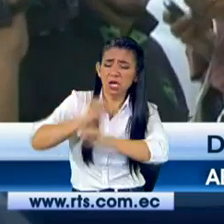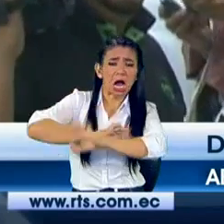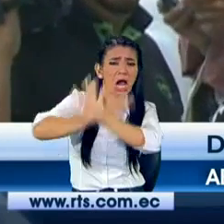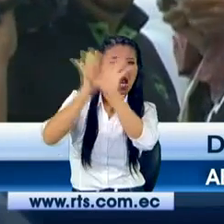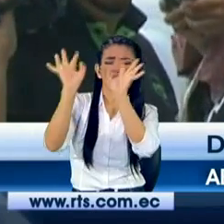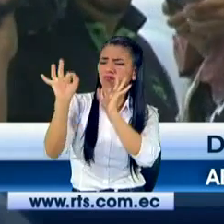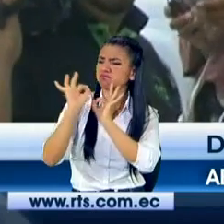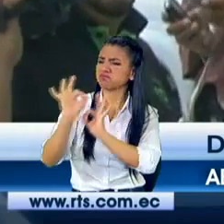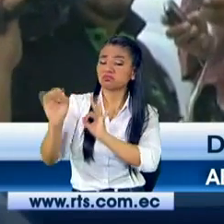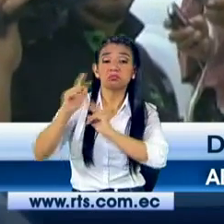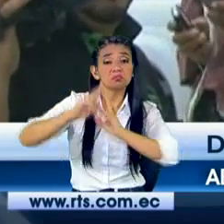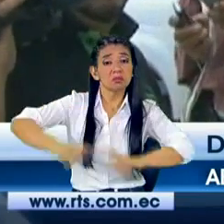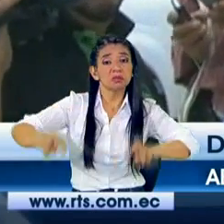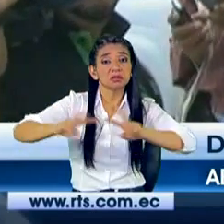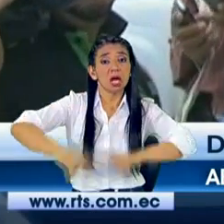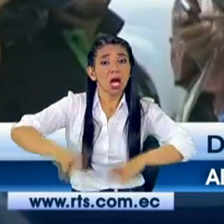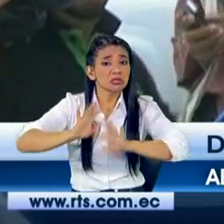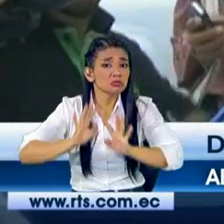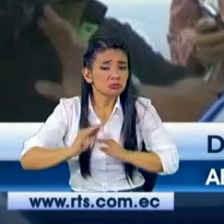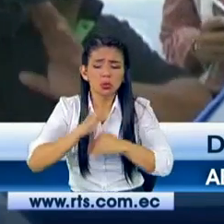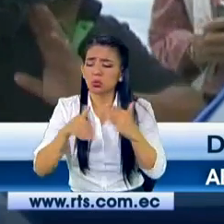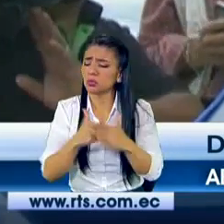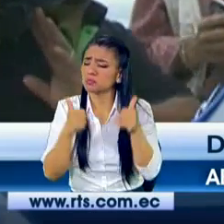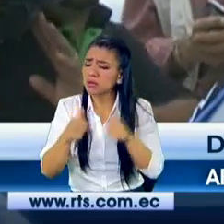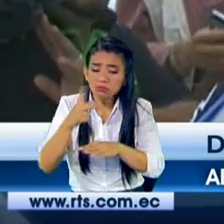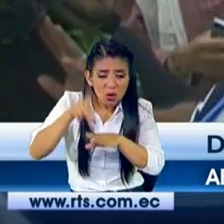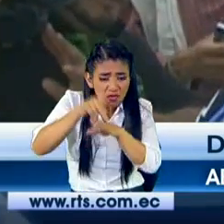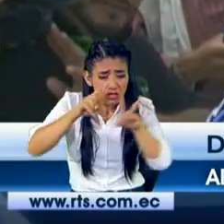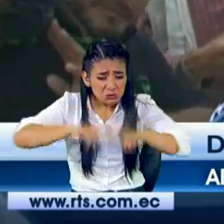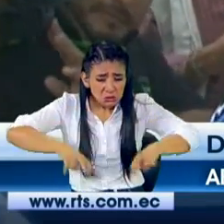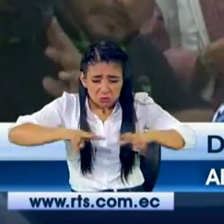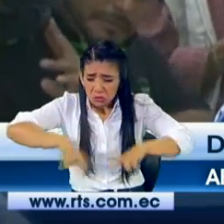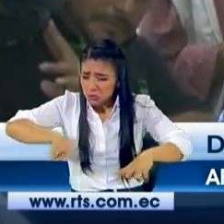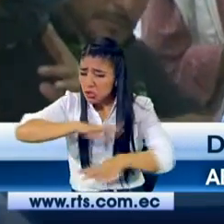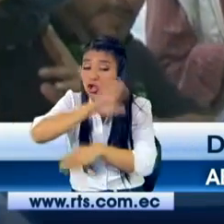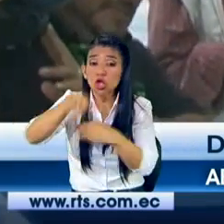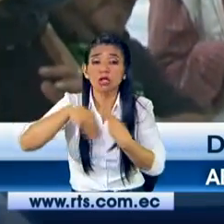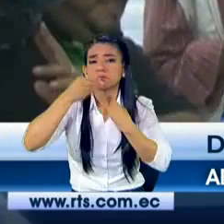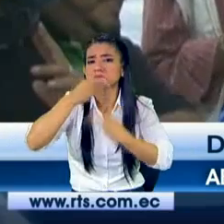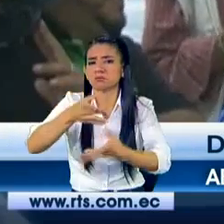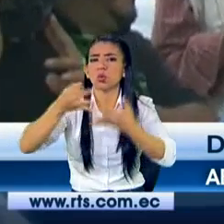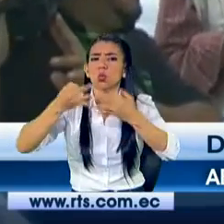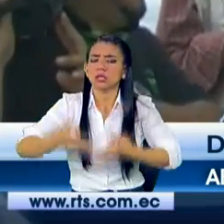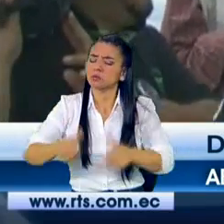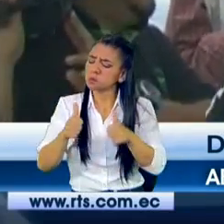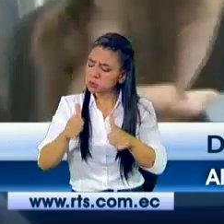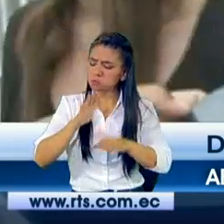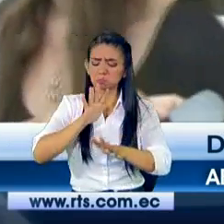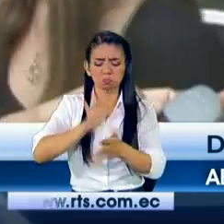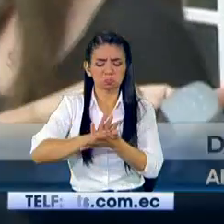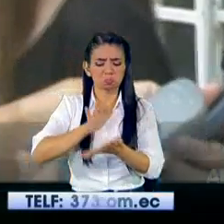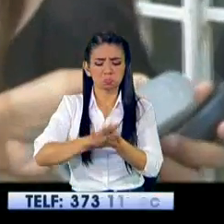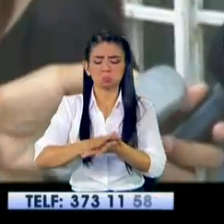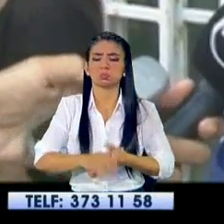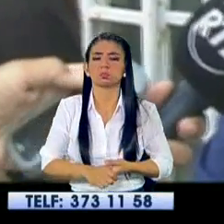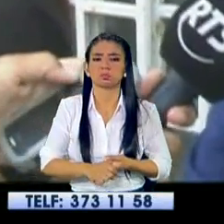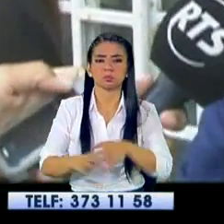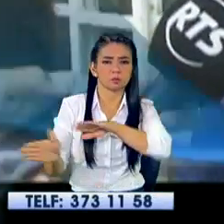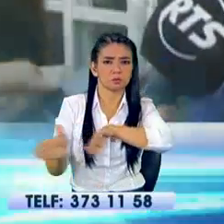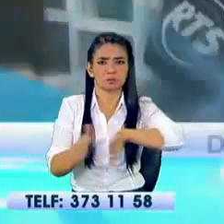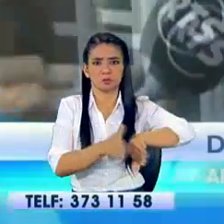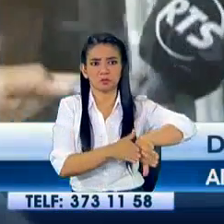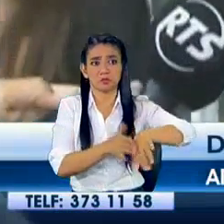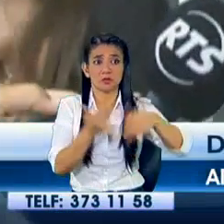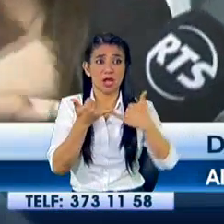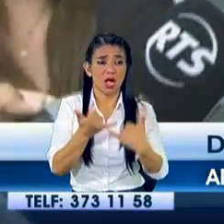señor acusado ha dicho que habían $4,000, que estaba feliz porque habían obtenido el fin de semana $4,000. Y le he preguntado, ¿y